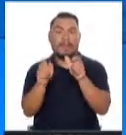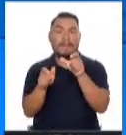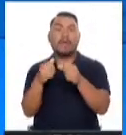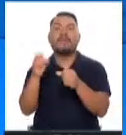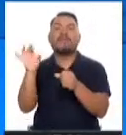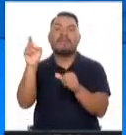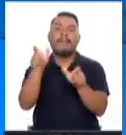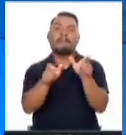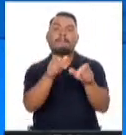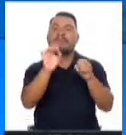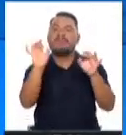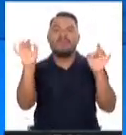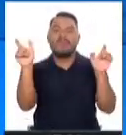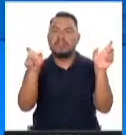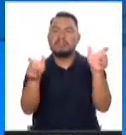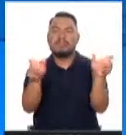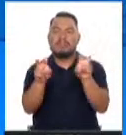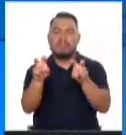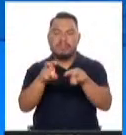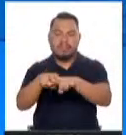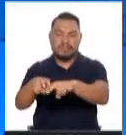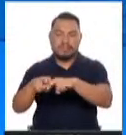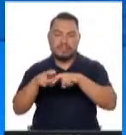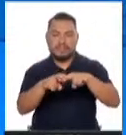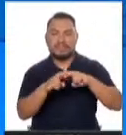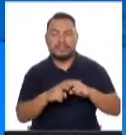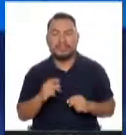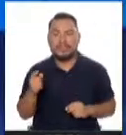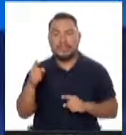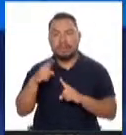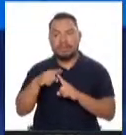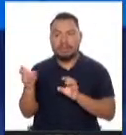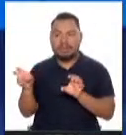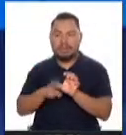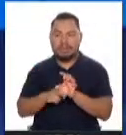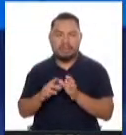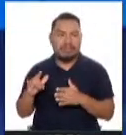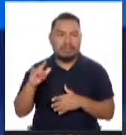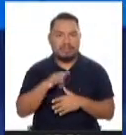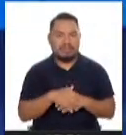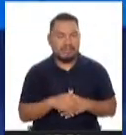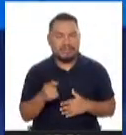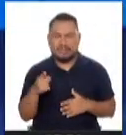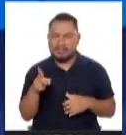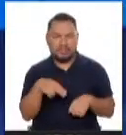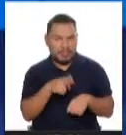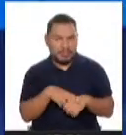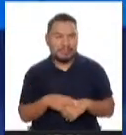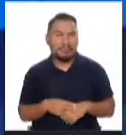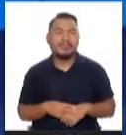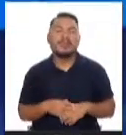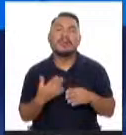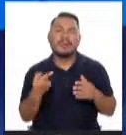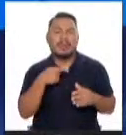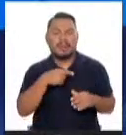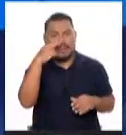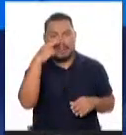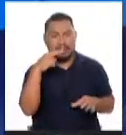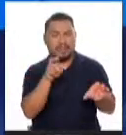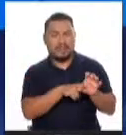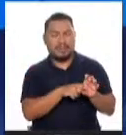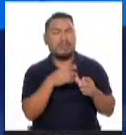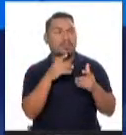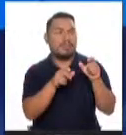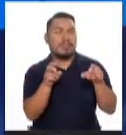otros pasajeros y podría generarse una especie de show. Claro, no es raro que llegue en un vuelo comercial, pero él va a